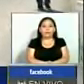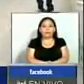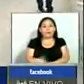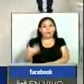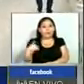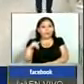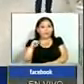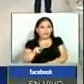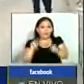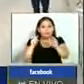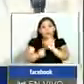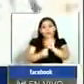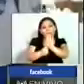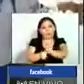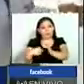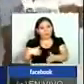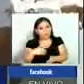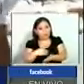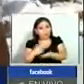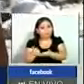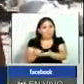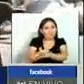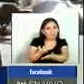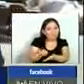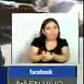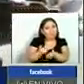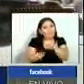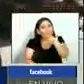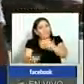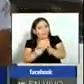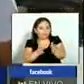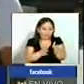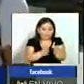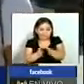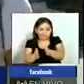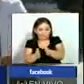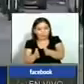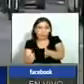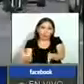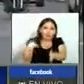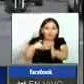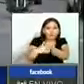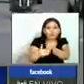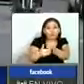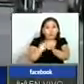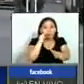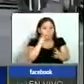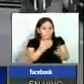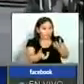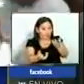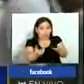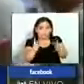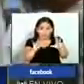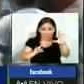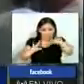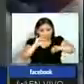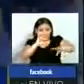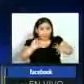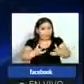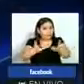Autoridades de economía no descartan dar un paso atrás en el plan de reactivación de las actividades productivas ante el incremento de contagios de coronavirus.